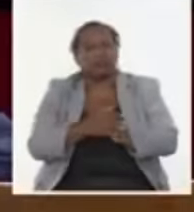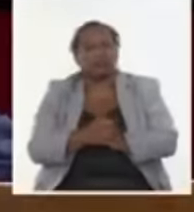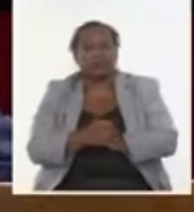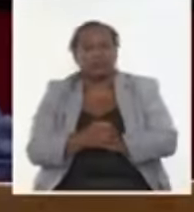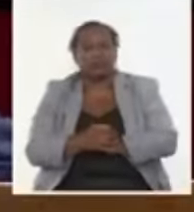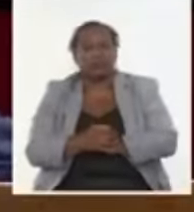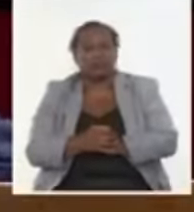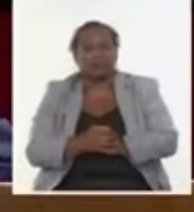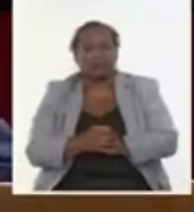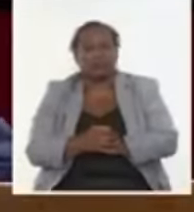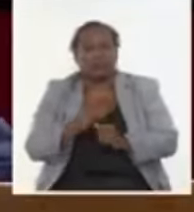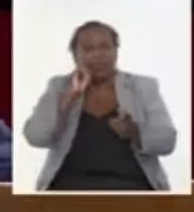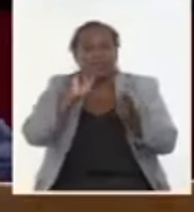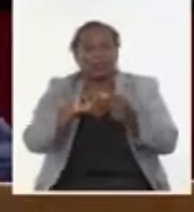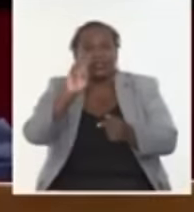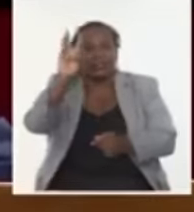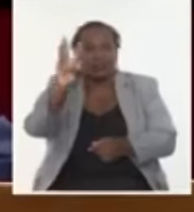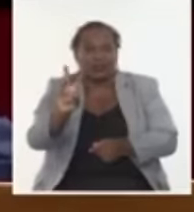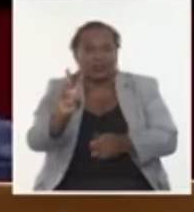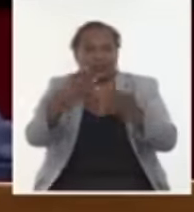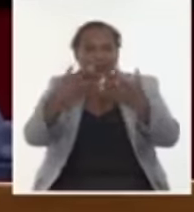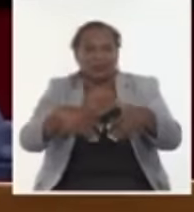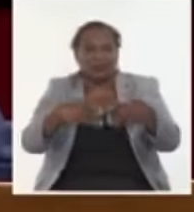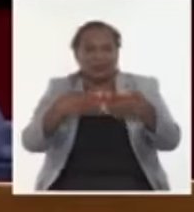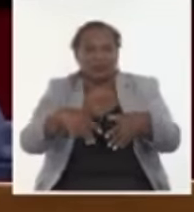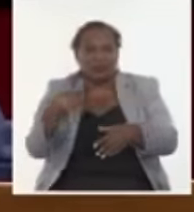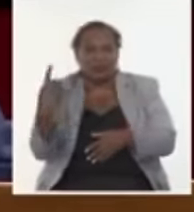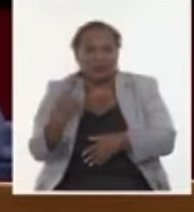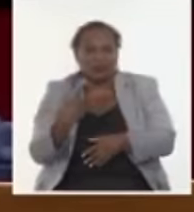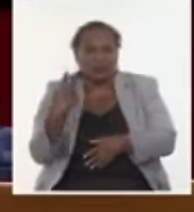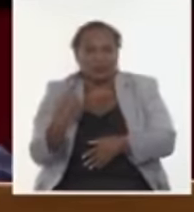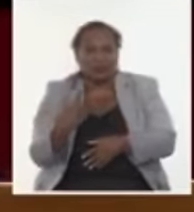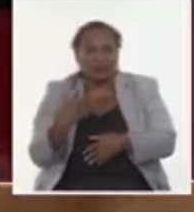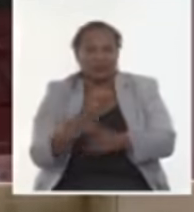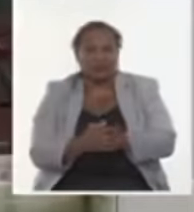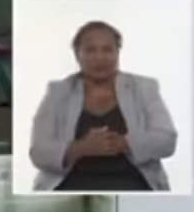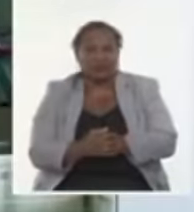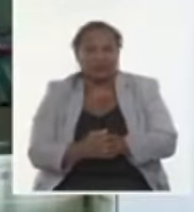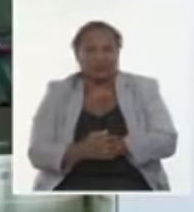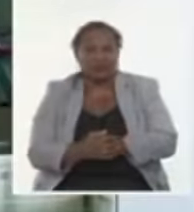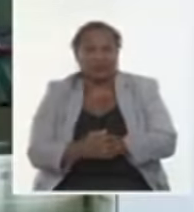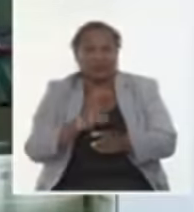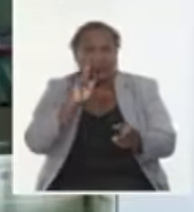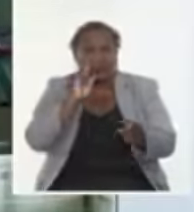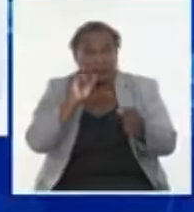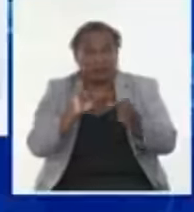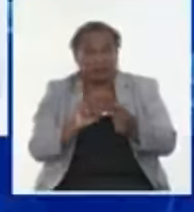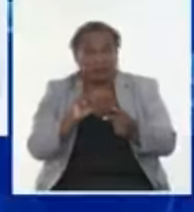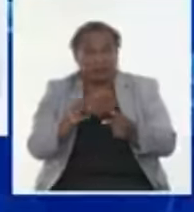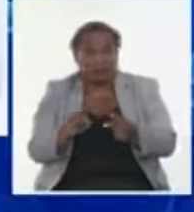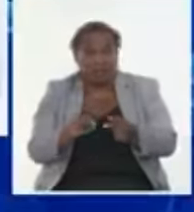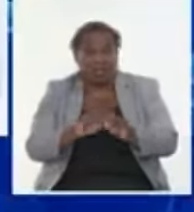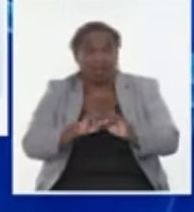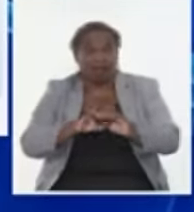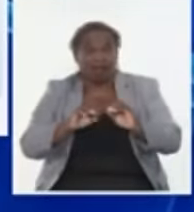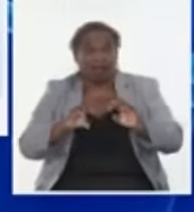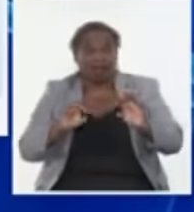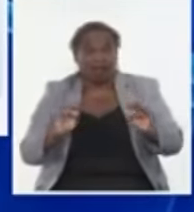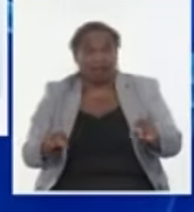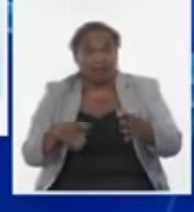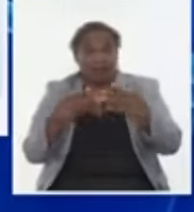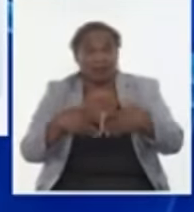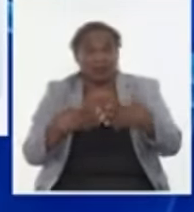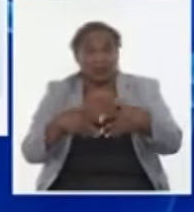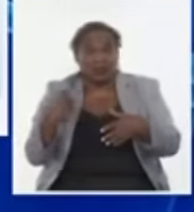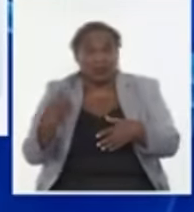Sobre el objetivo 3 de la producción nacional. Con el propósito de incentivar la producción nacional, recordarán que aquí lo